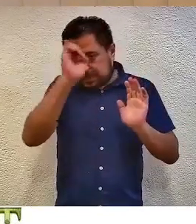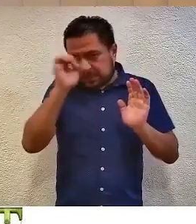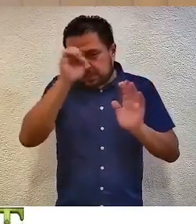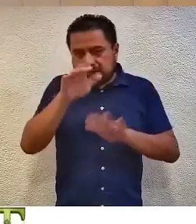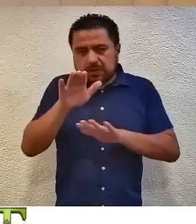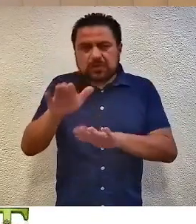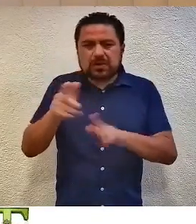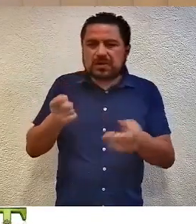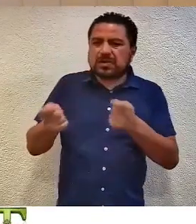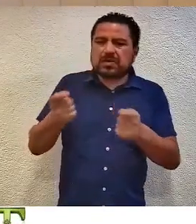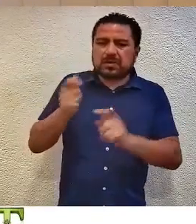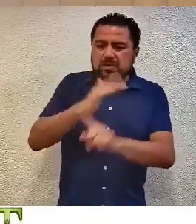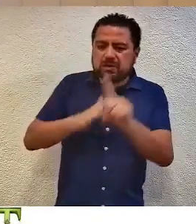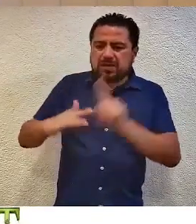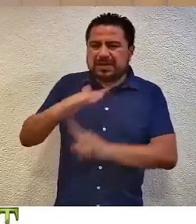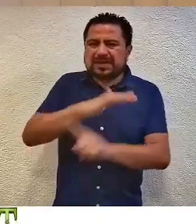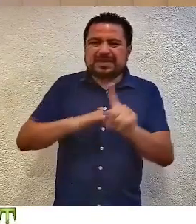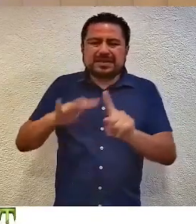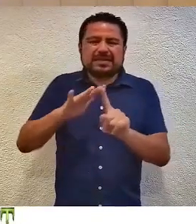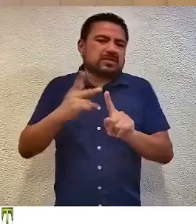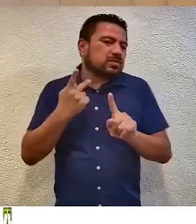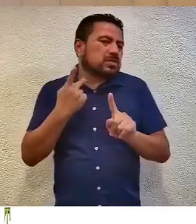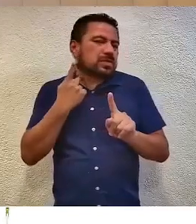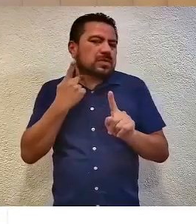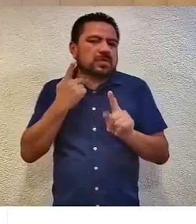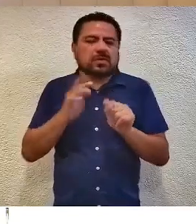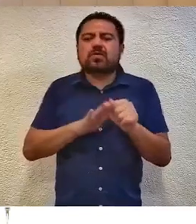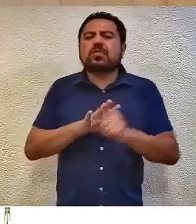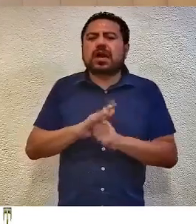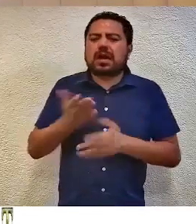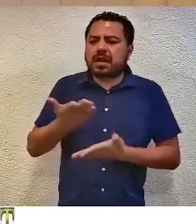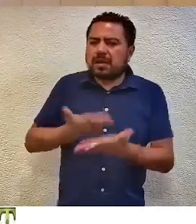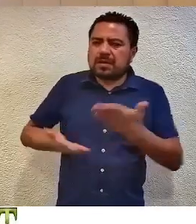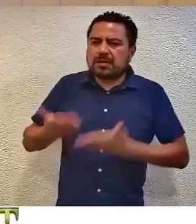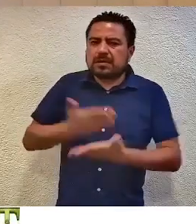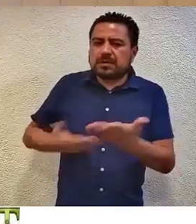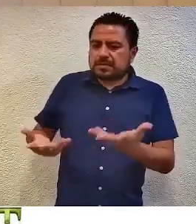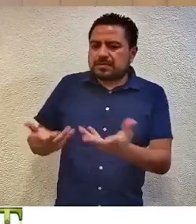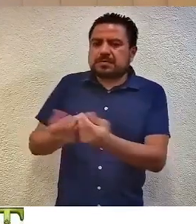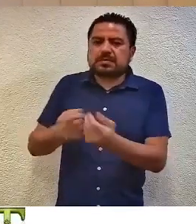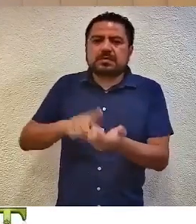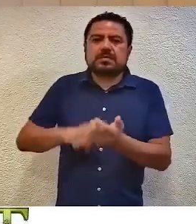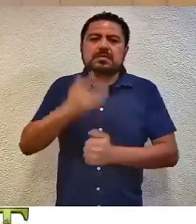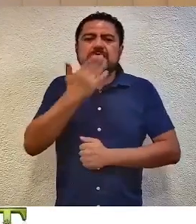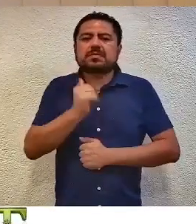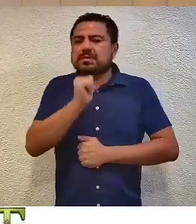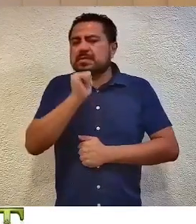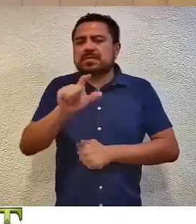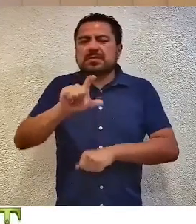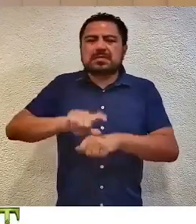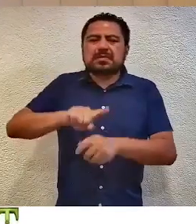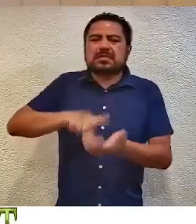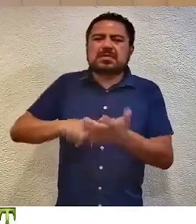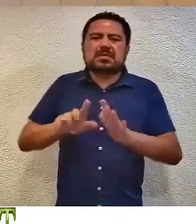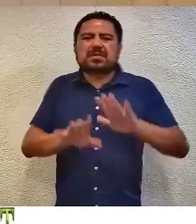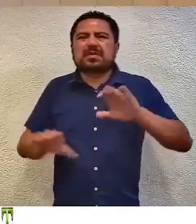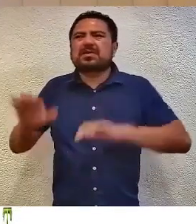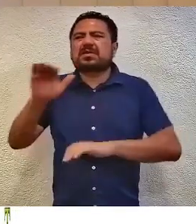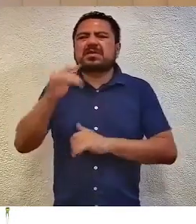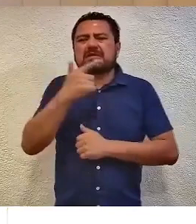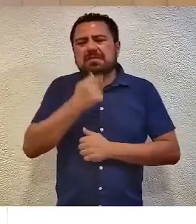el manejo del contexto territorial y político en el que conviven, sin asumir posiciones paternalistas